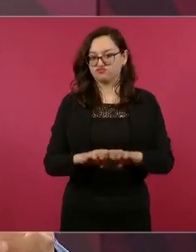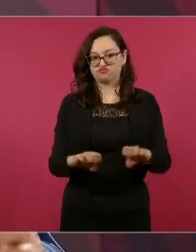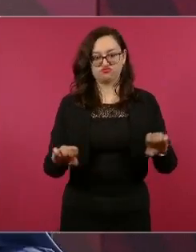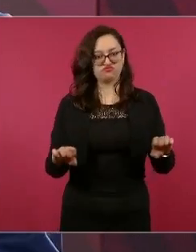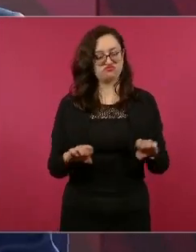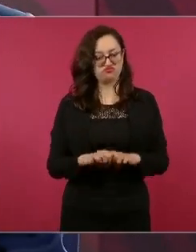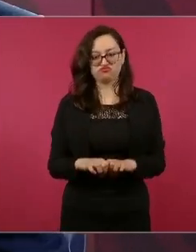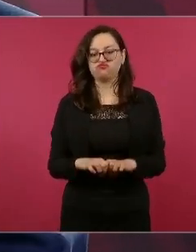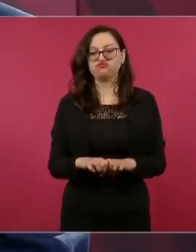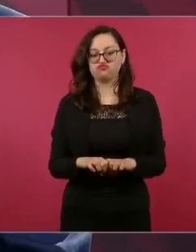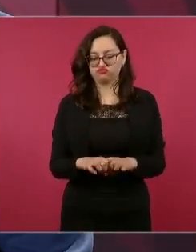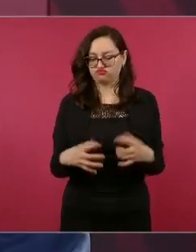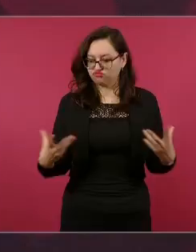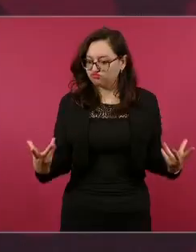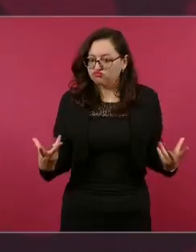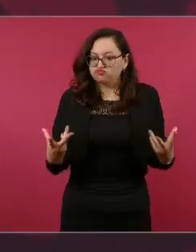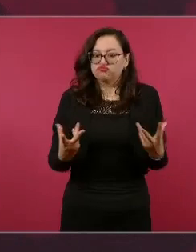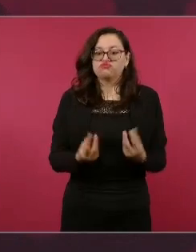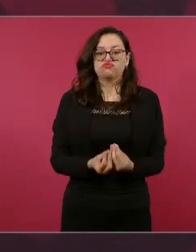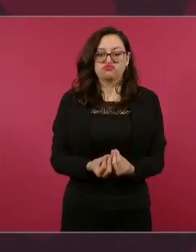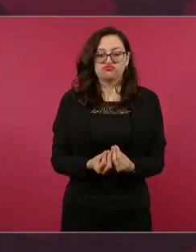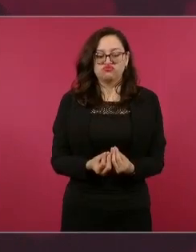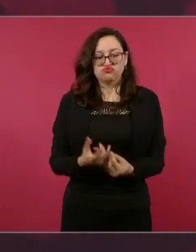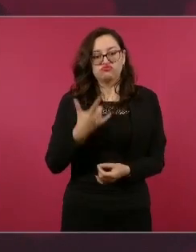equipo, han estado